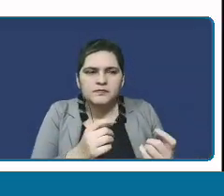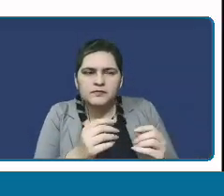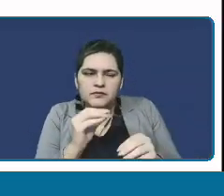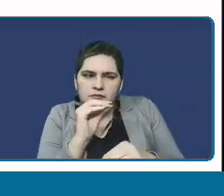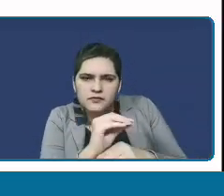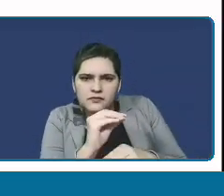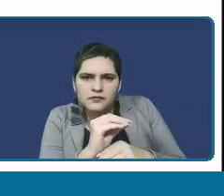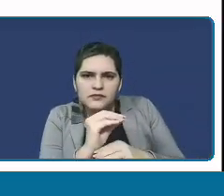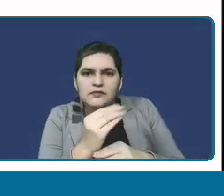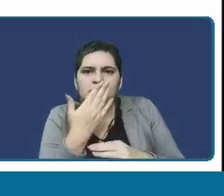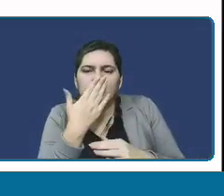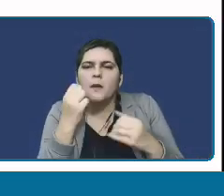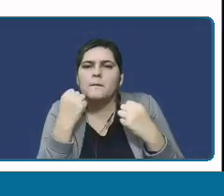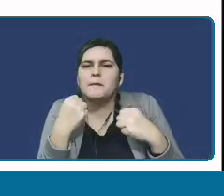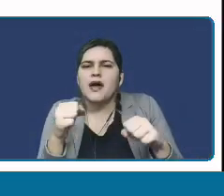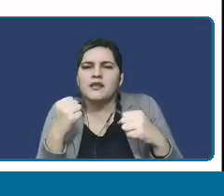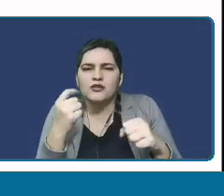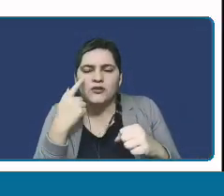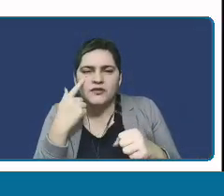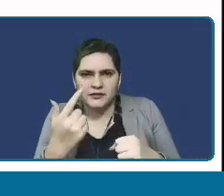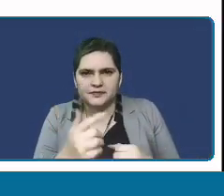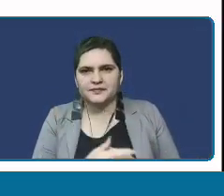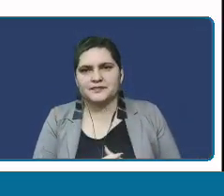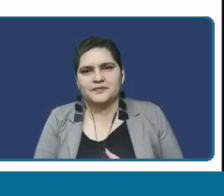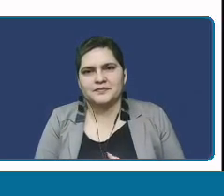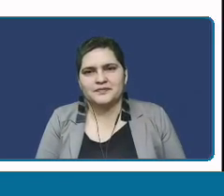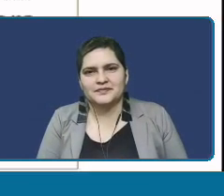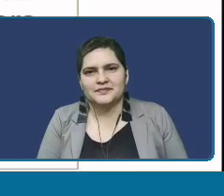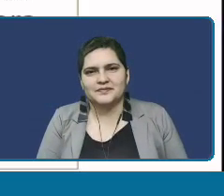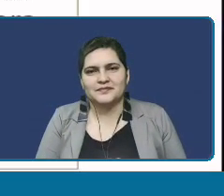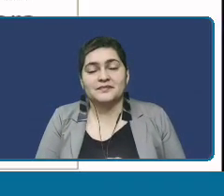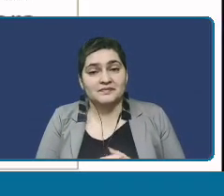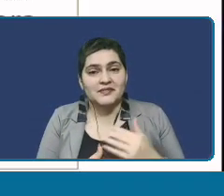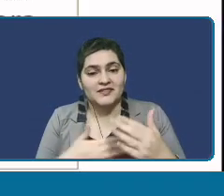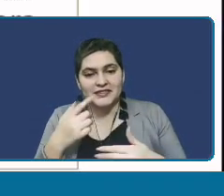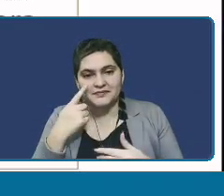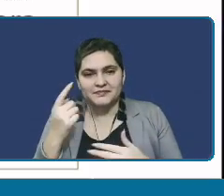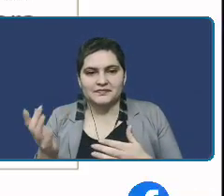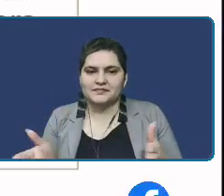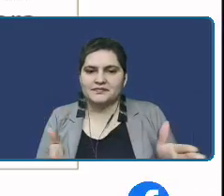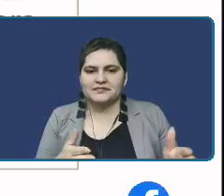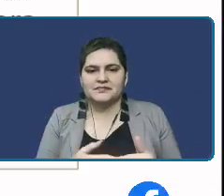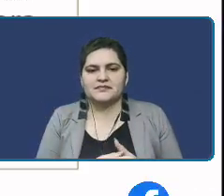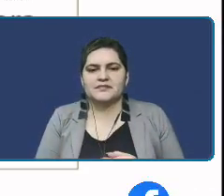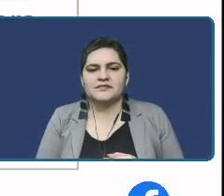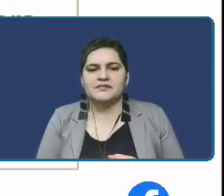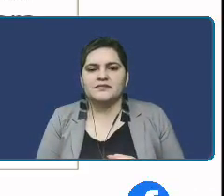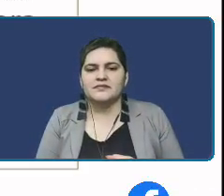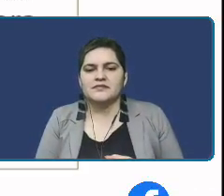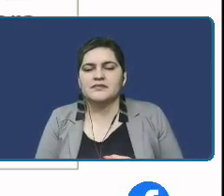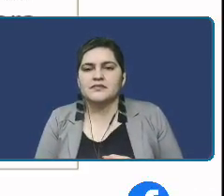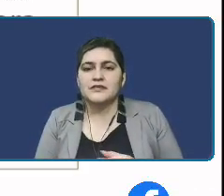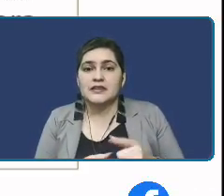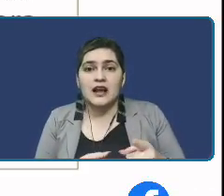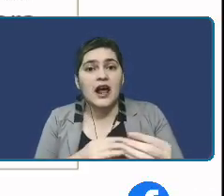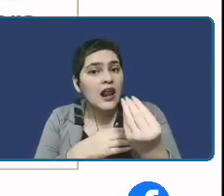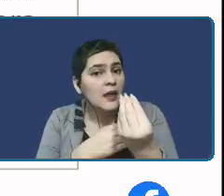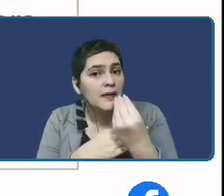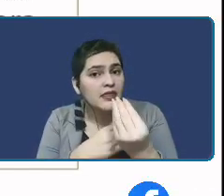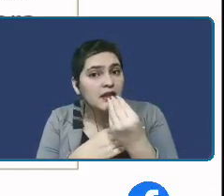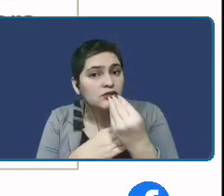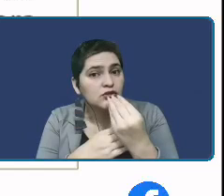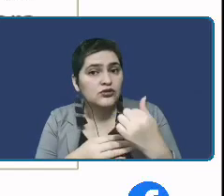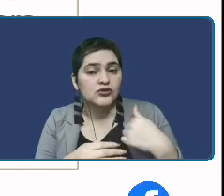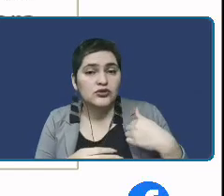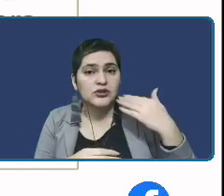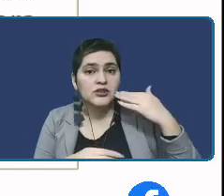práctico, ¿ya? Vamos a avanzar. Entonces, desde el punto de vista de la alimentación, yo que soy pediatra, ¿no es